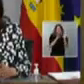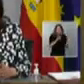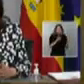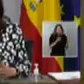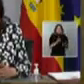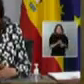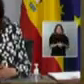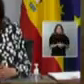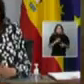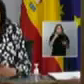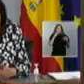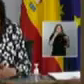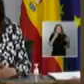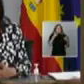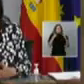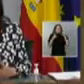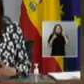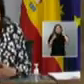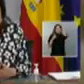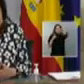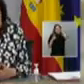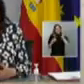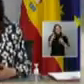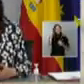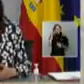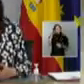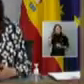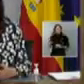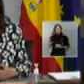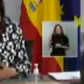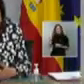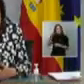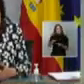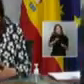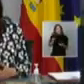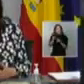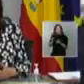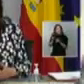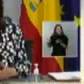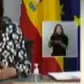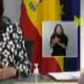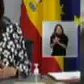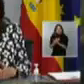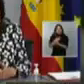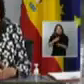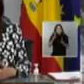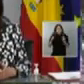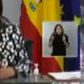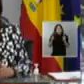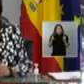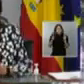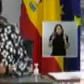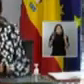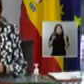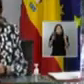Que tiene la temperatura bien, pues vale, menos. Ahí se podría hacer un gran ahorro, ¿no?, energético. Hombre, se podría ahorrar, porque yo en realidad también el aire